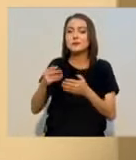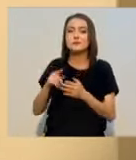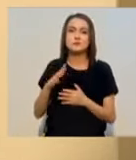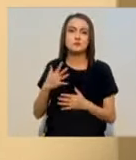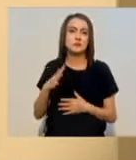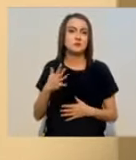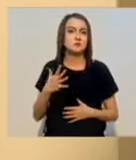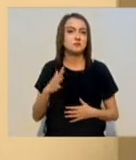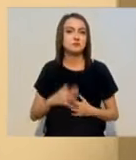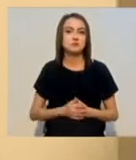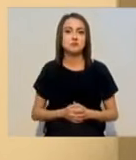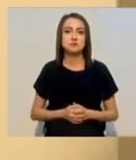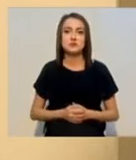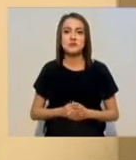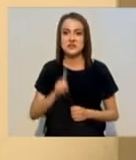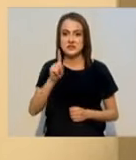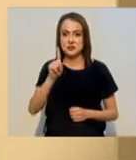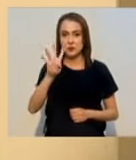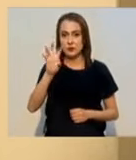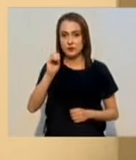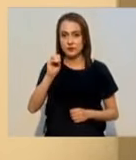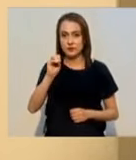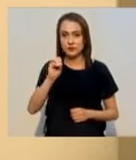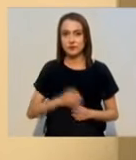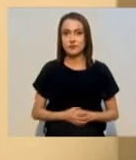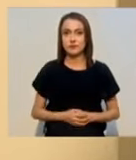andamos alrededor de 140.